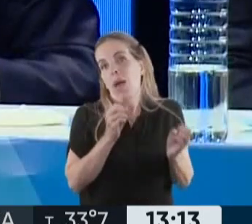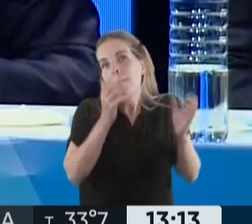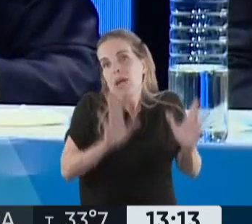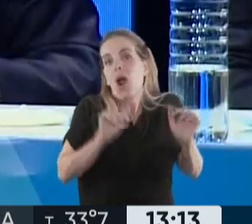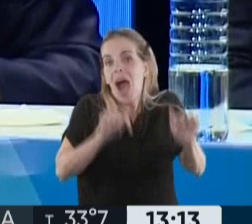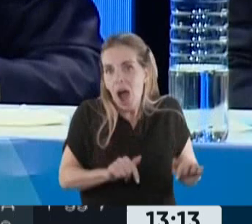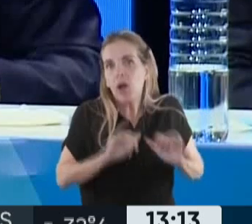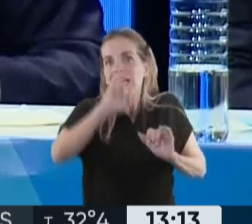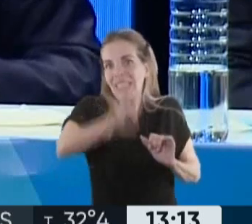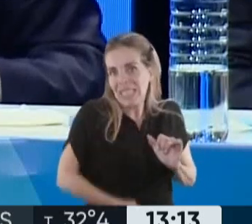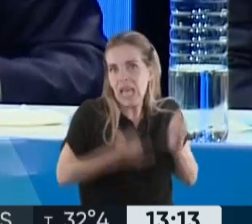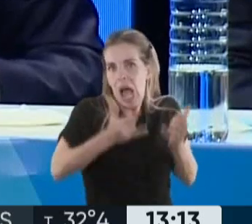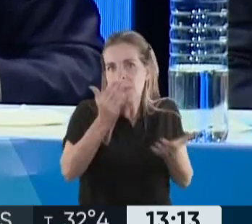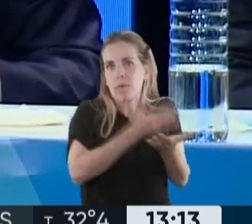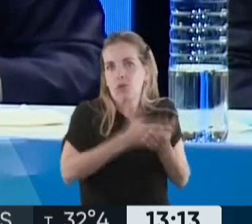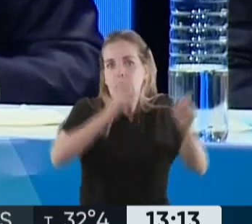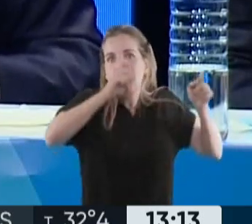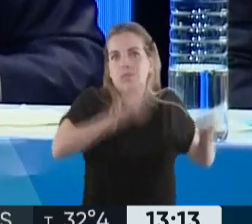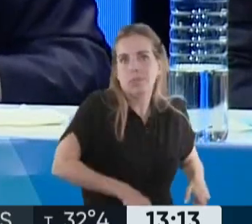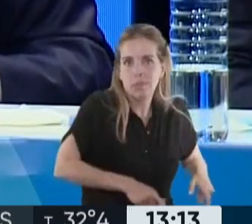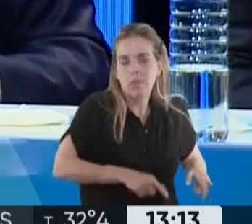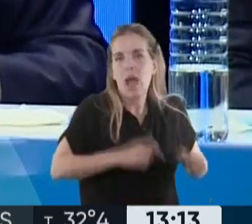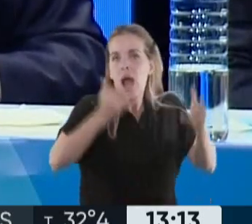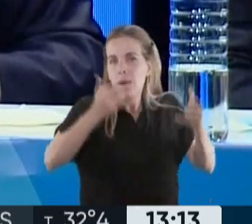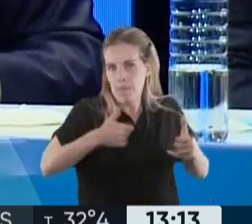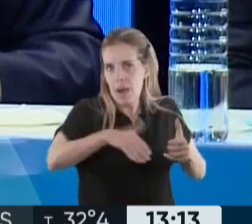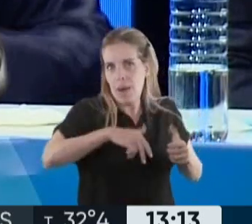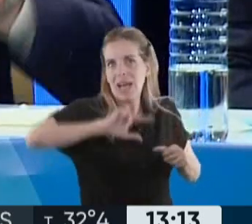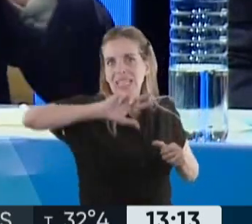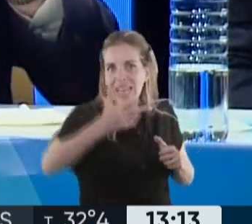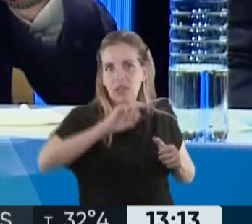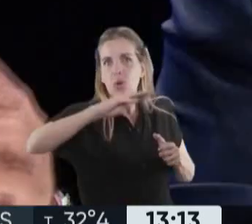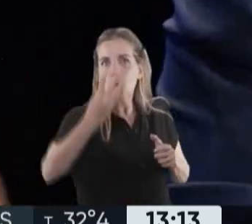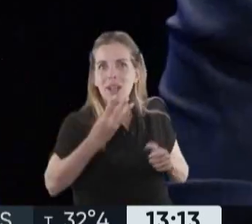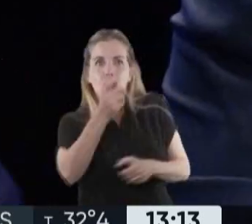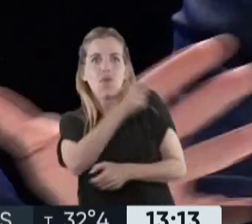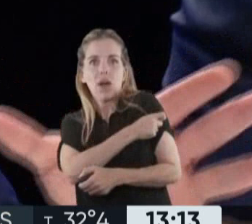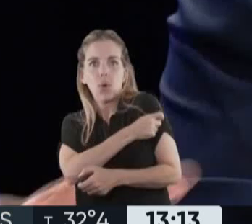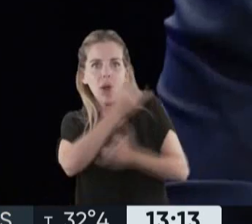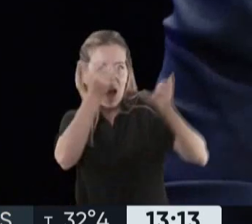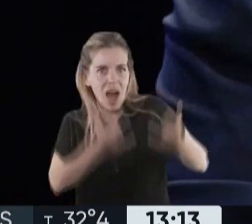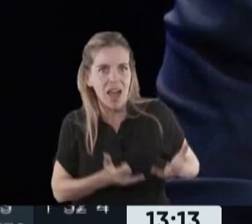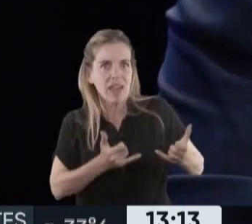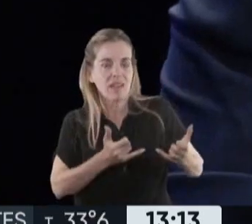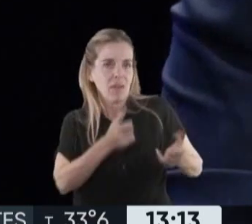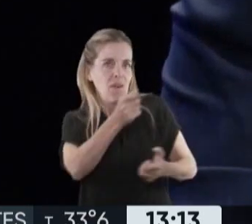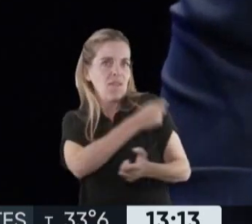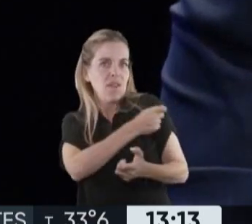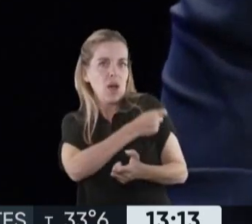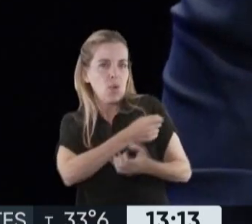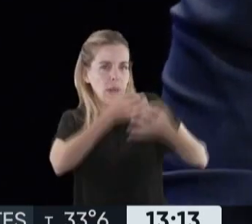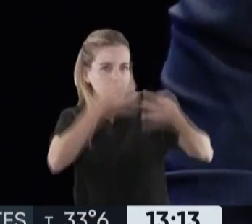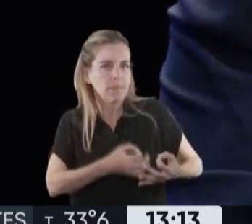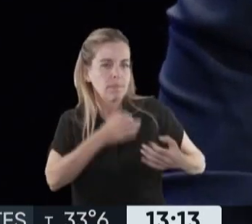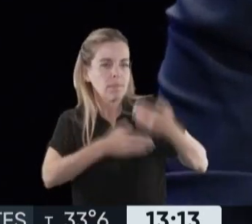estamos haciendo. No vamos a tener una vacuna, creo que vamos a tener 3 o 4. Ahora tenemos 3 o 4 vacunas en